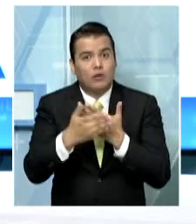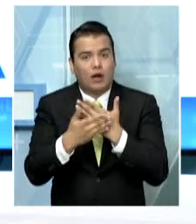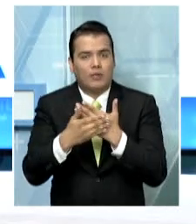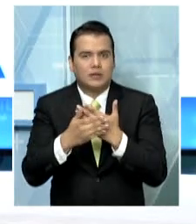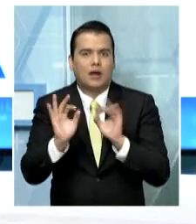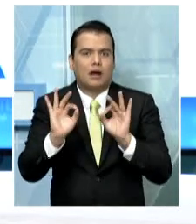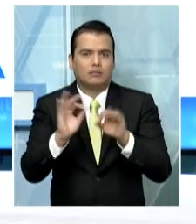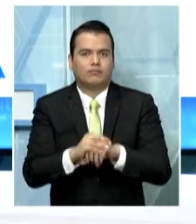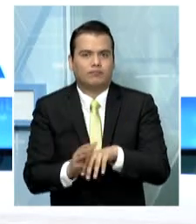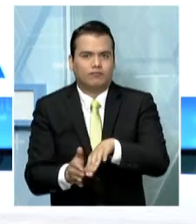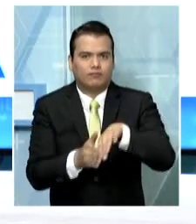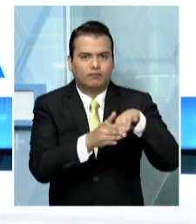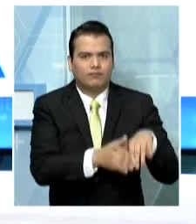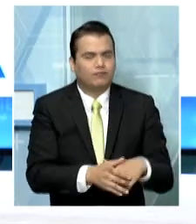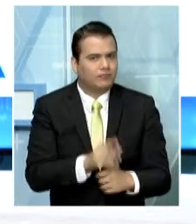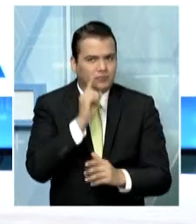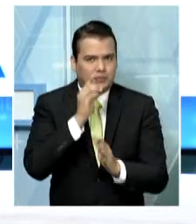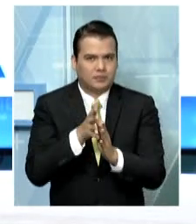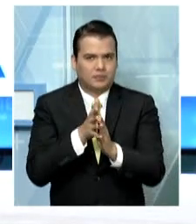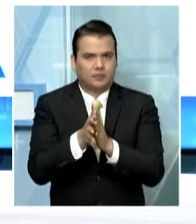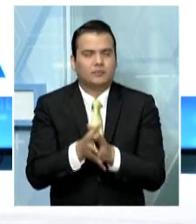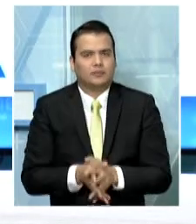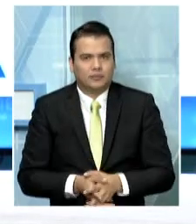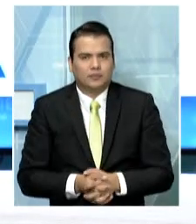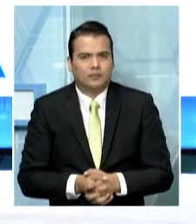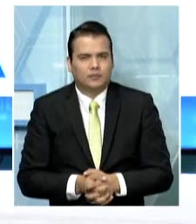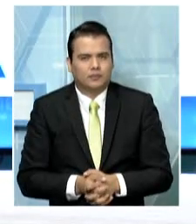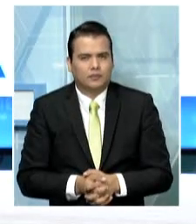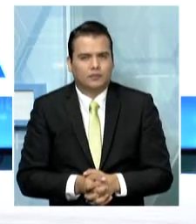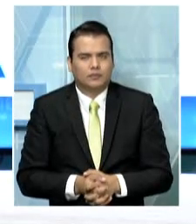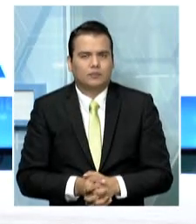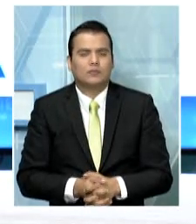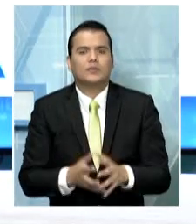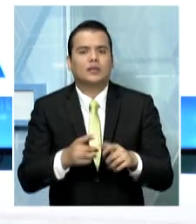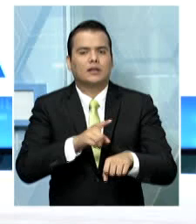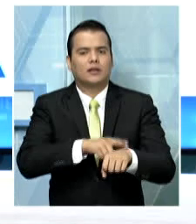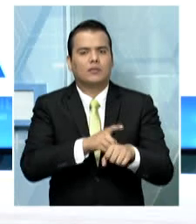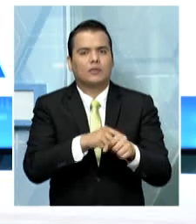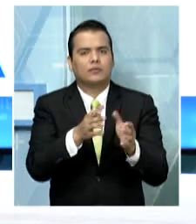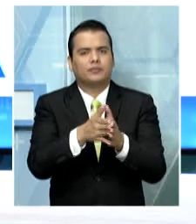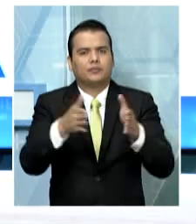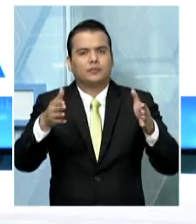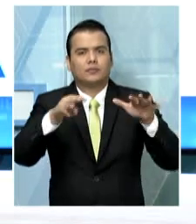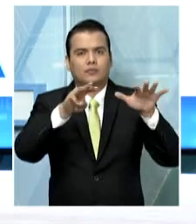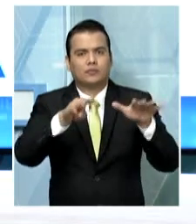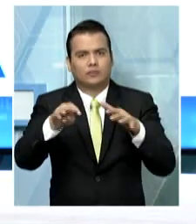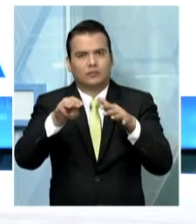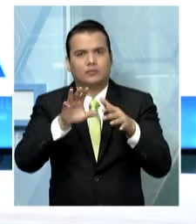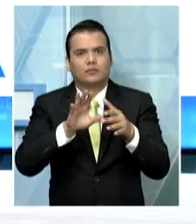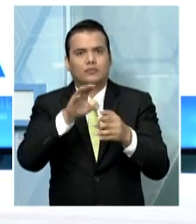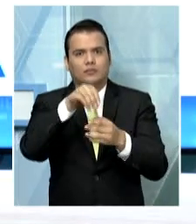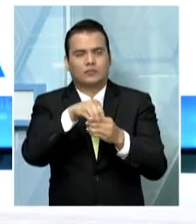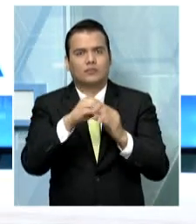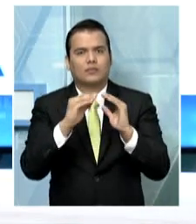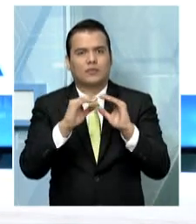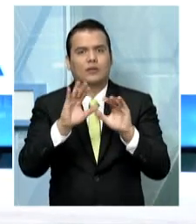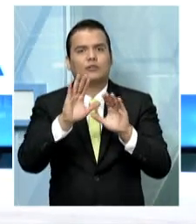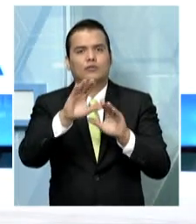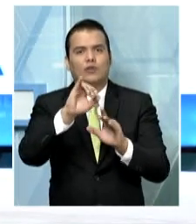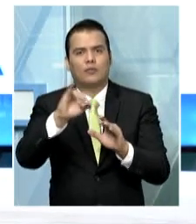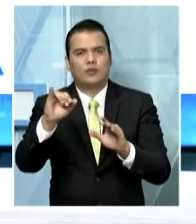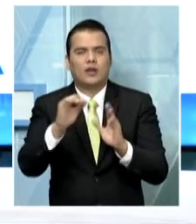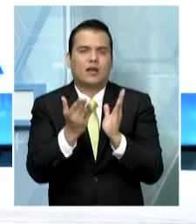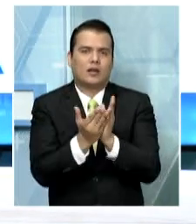y la siguiente información la presentamos con el patrocinio de Claro. Después de más de 8 meses en casa, varios niños que viven en Jamundí regresaron